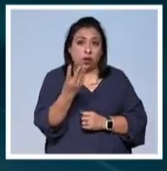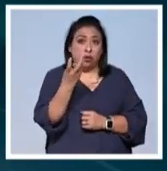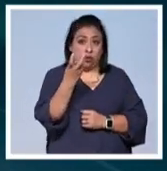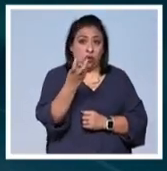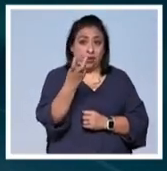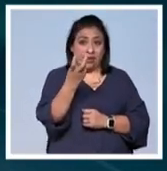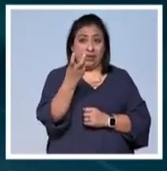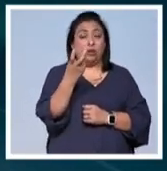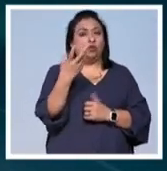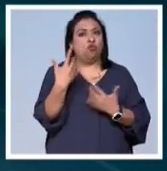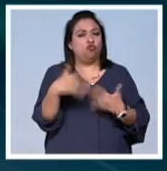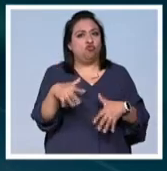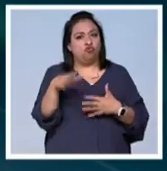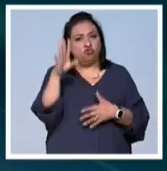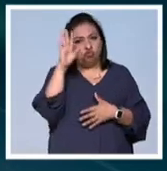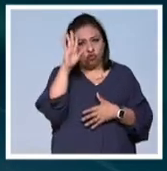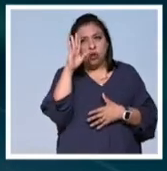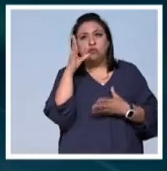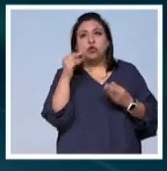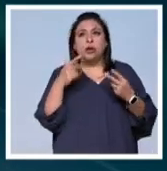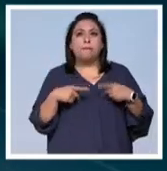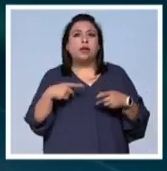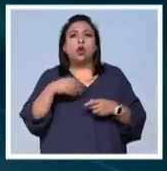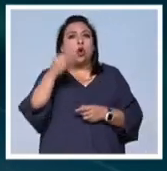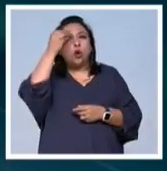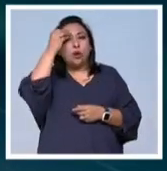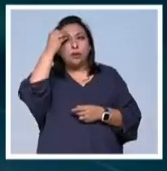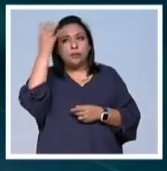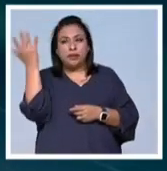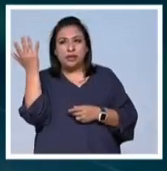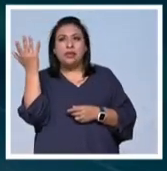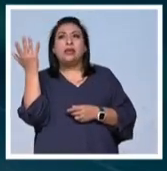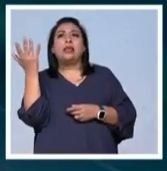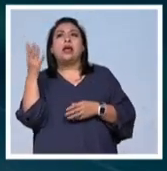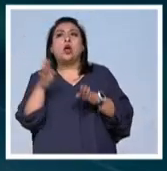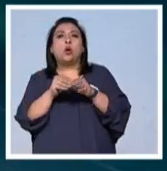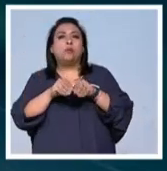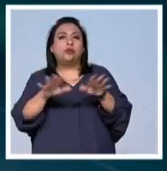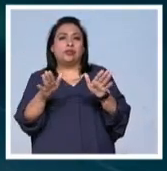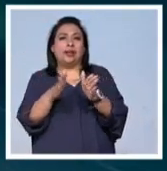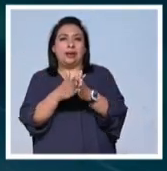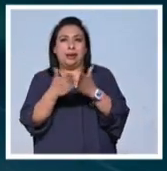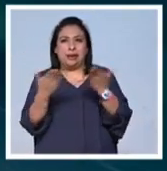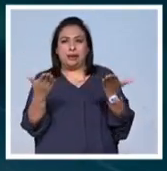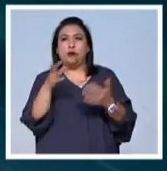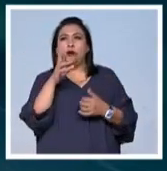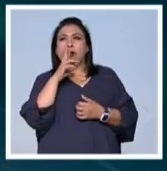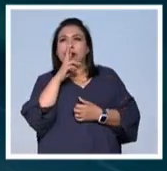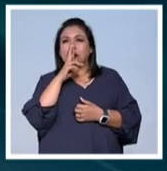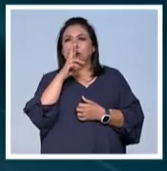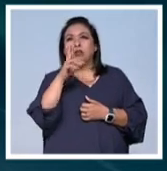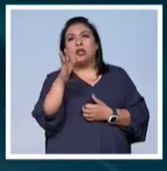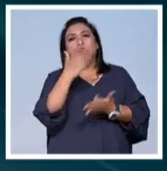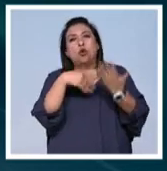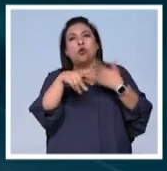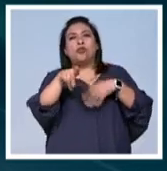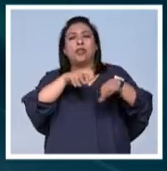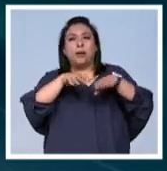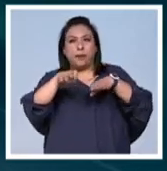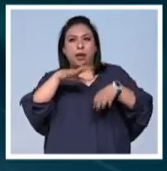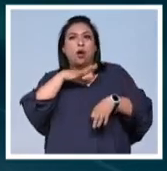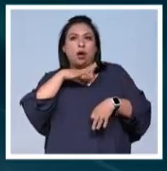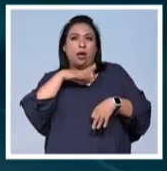tan tan grande que mucha gente olvidó la publicación de los resultados de todo ese trabajo que